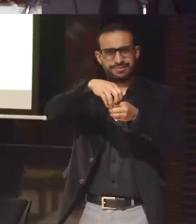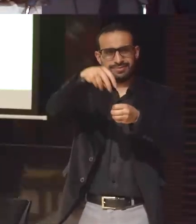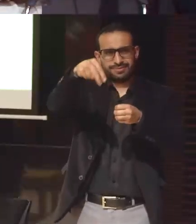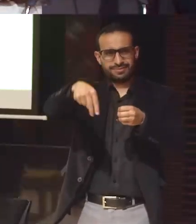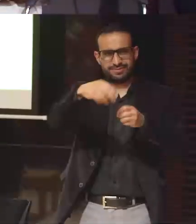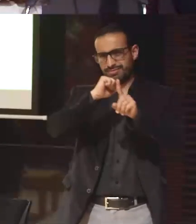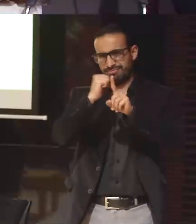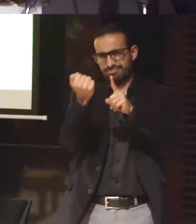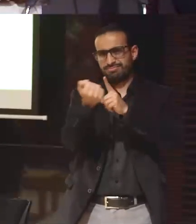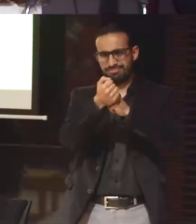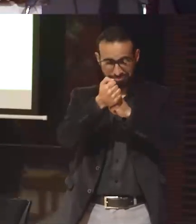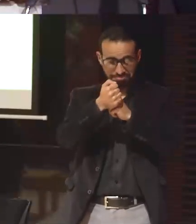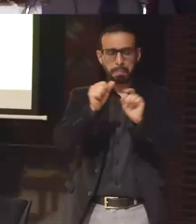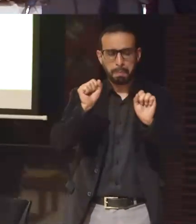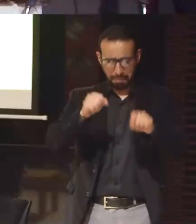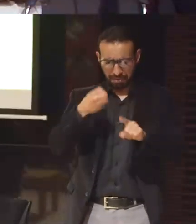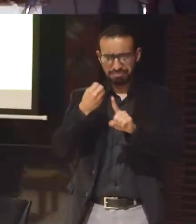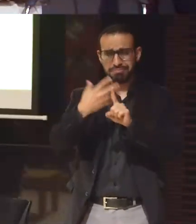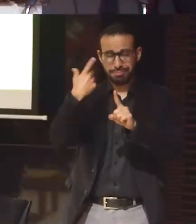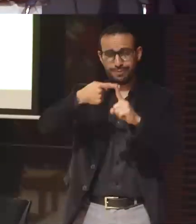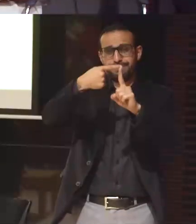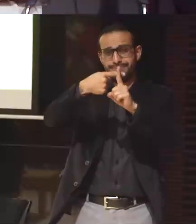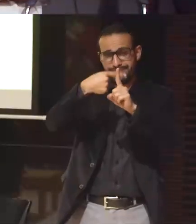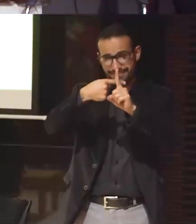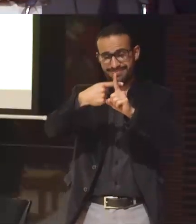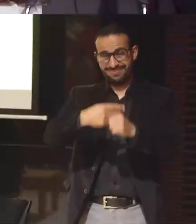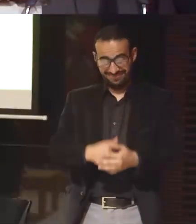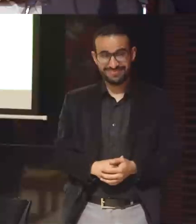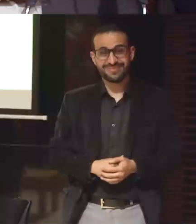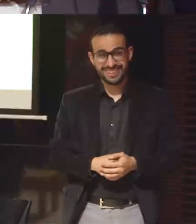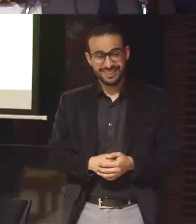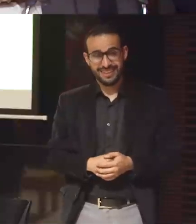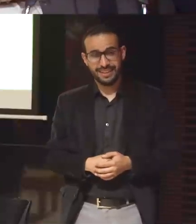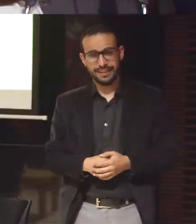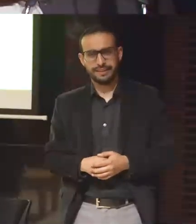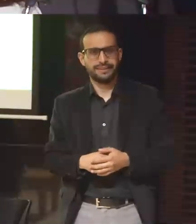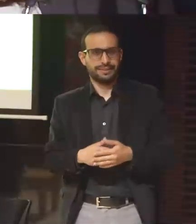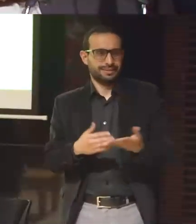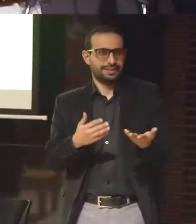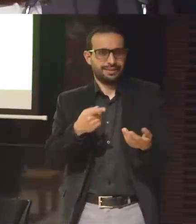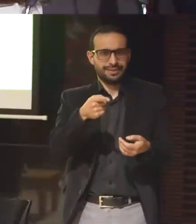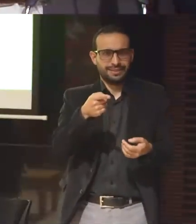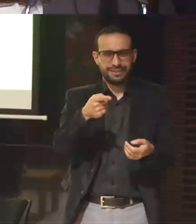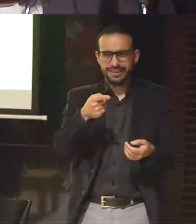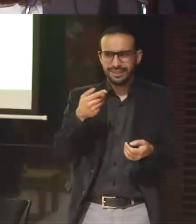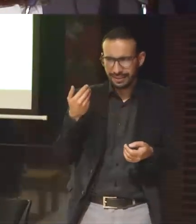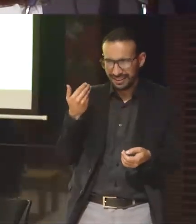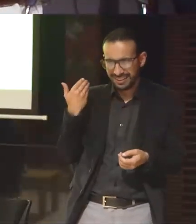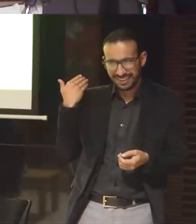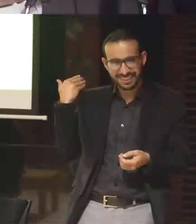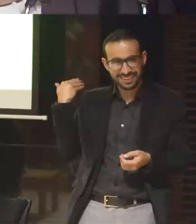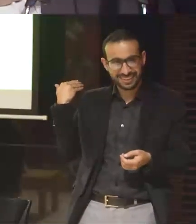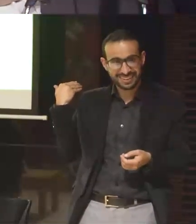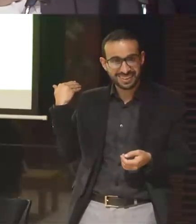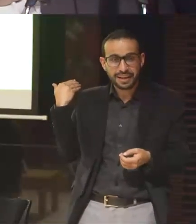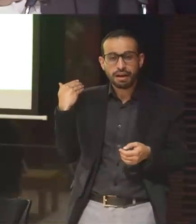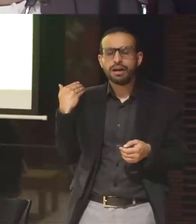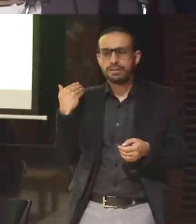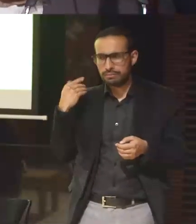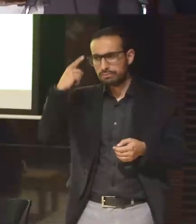La capacidad que se le ha otorgado, que se le ha reconocido recientemente a la cultura para de verdad